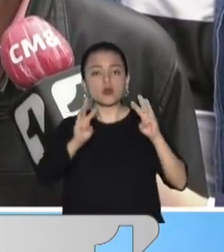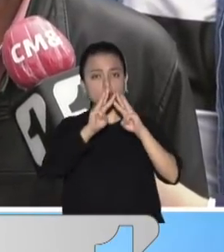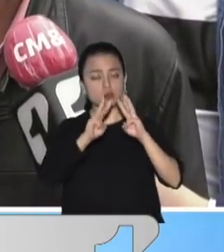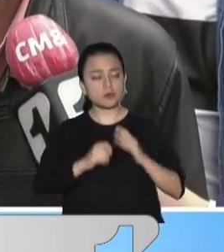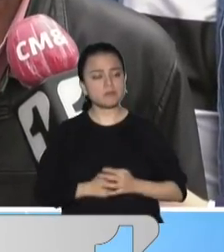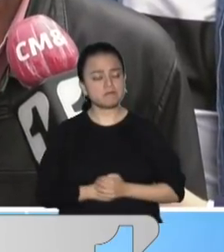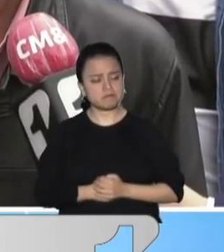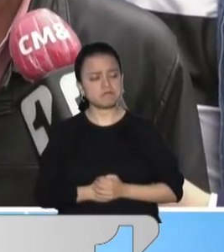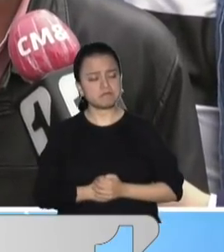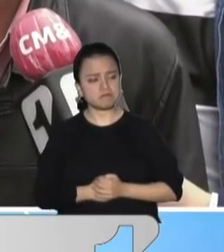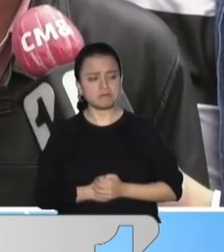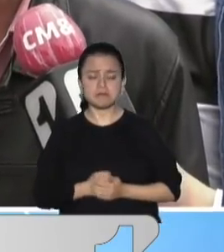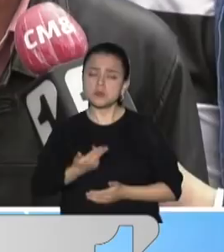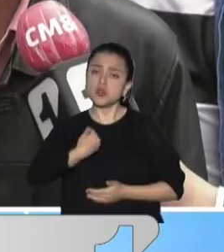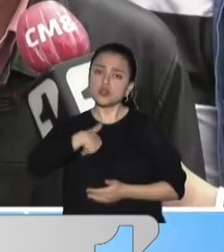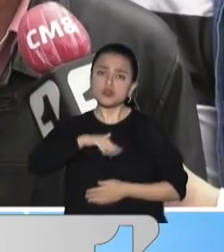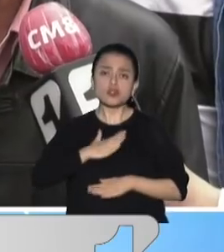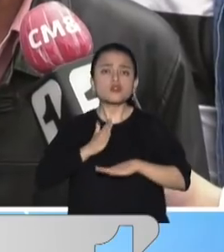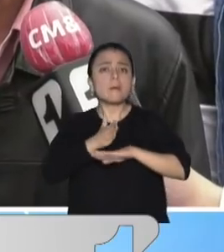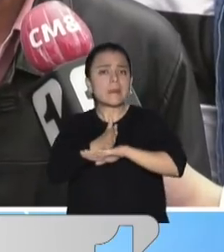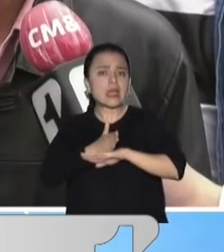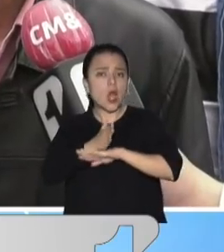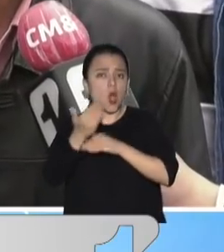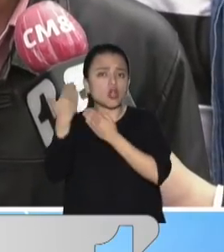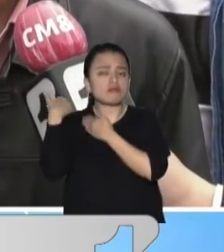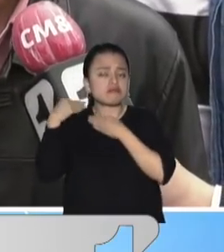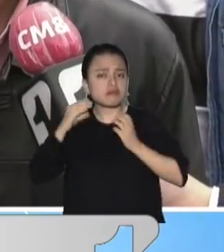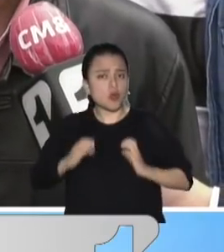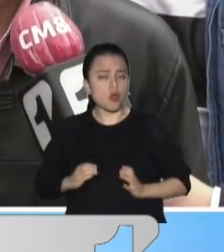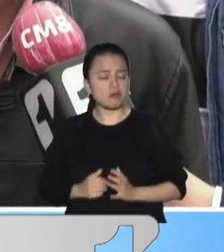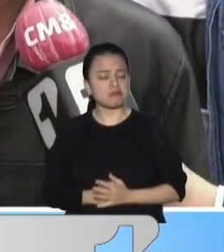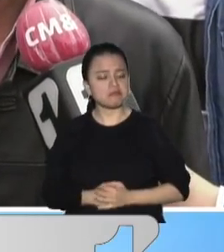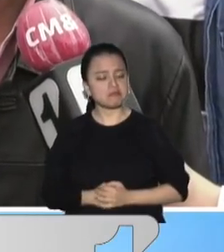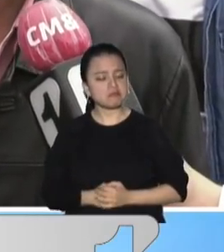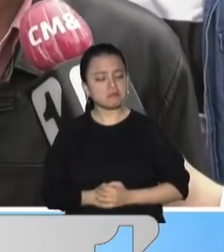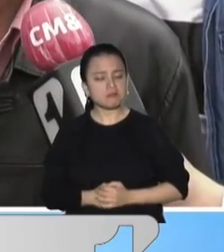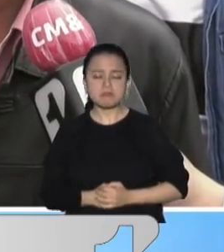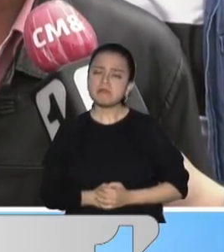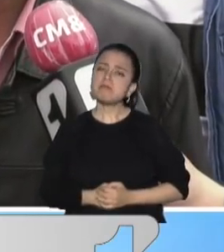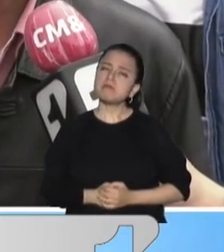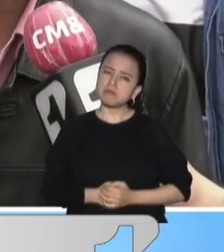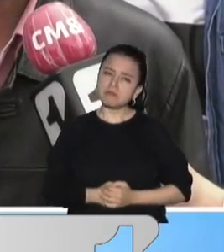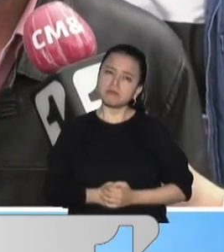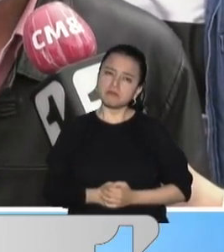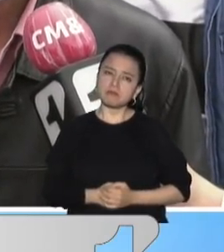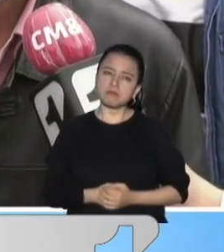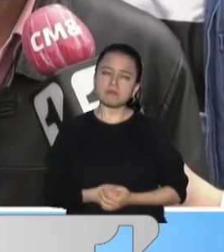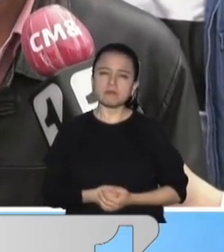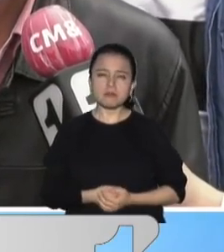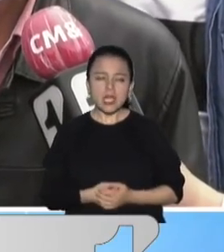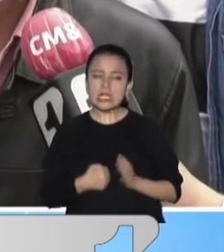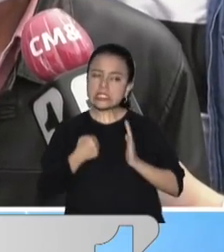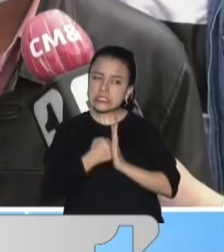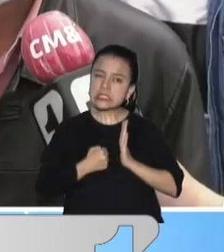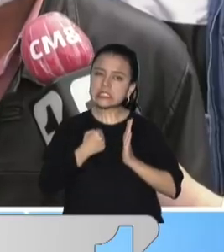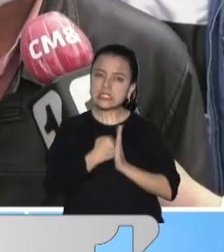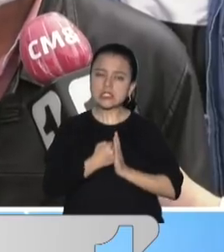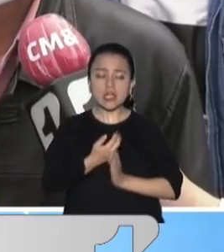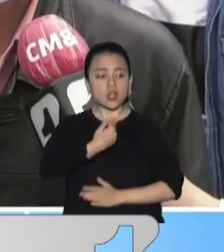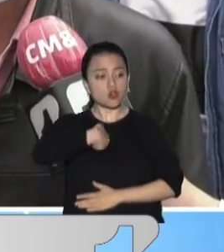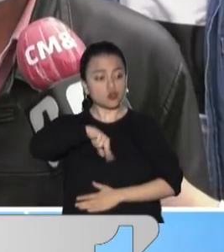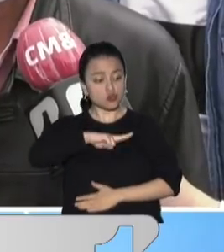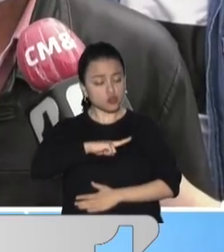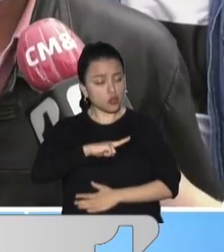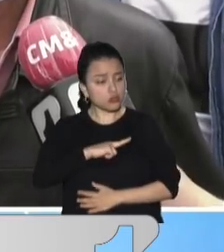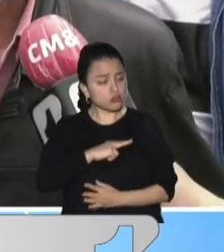en su papel de mediadores en este proceso y a reiterar una vez más la disposición